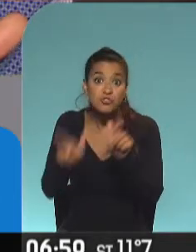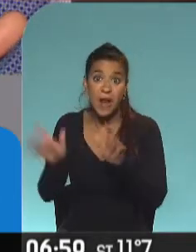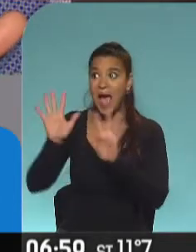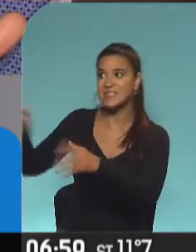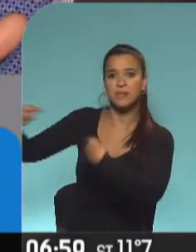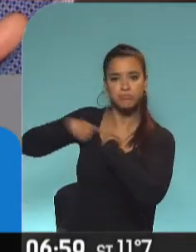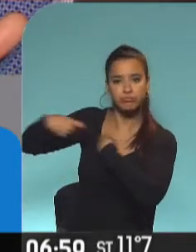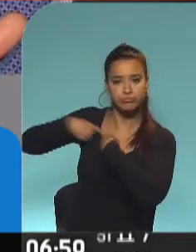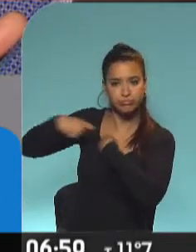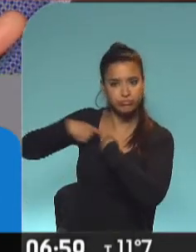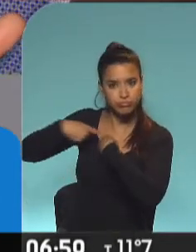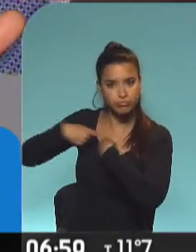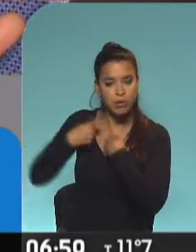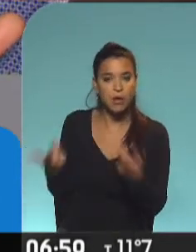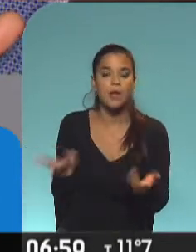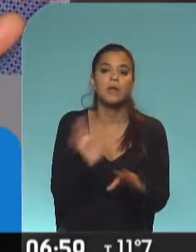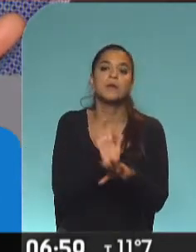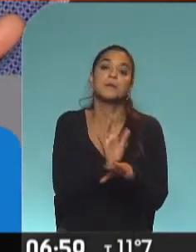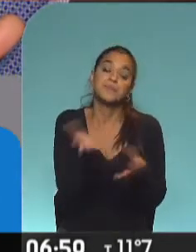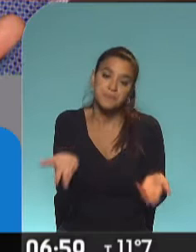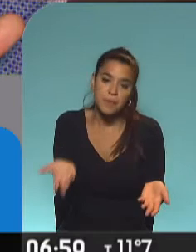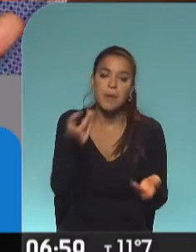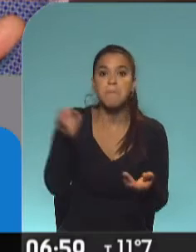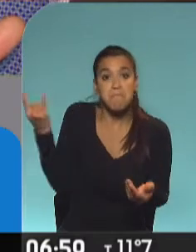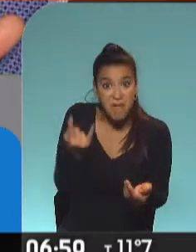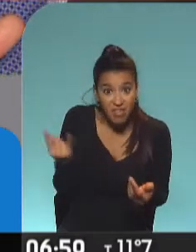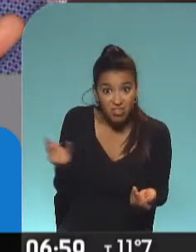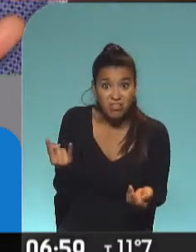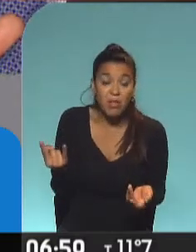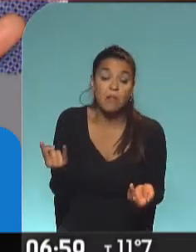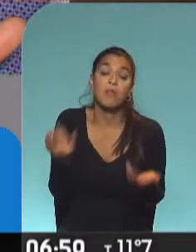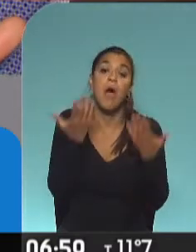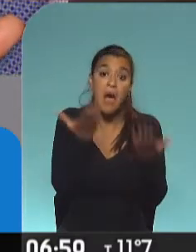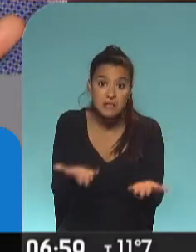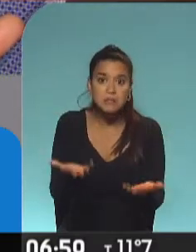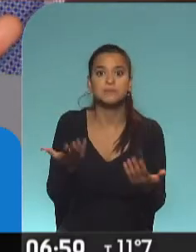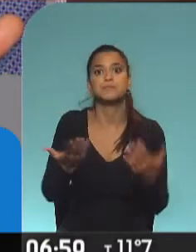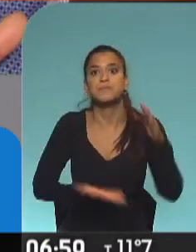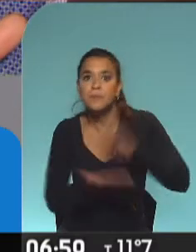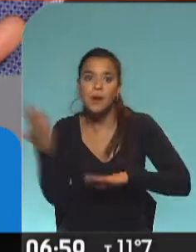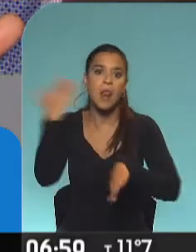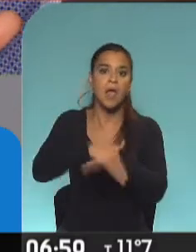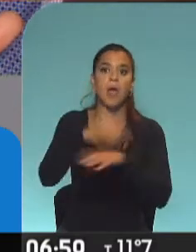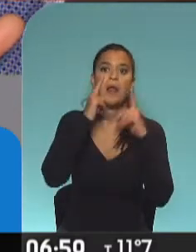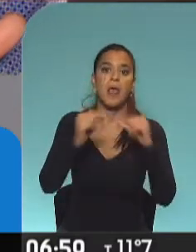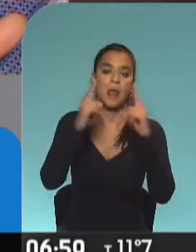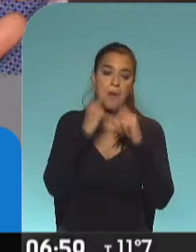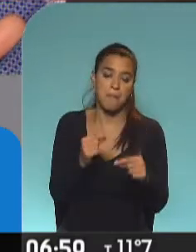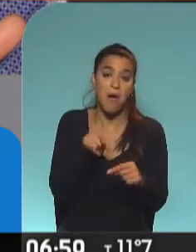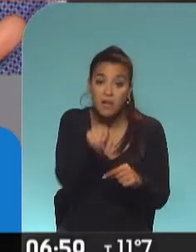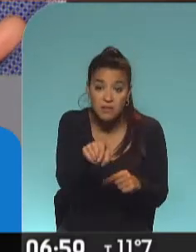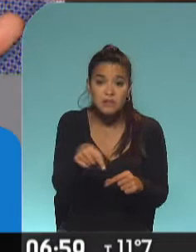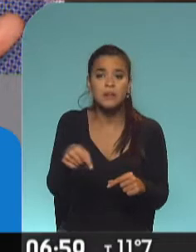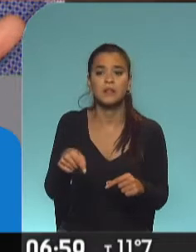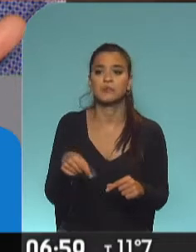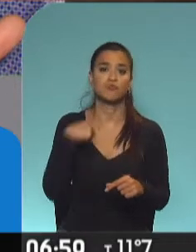al cual le están mintiendo, en muchos casos claramente le están mintiendo, pretendan, salgan a la calle a reclamar. Tampoco estoy